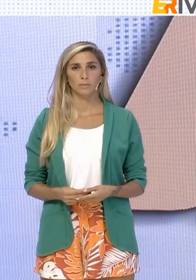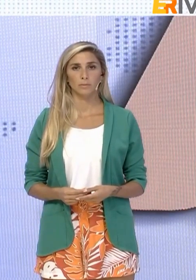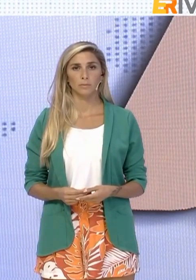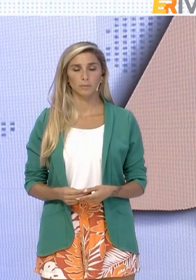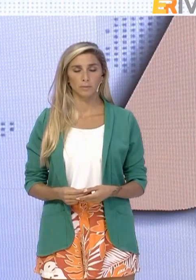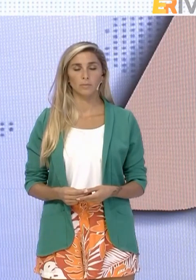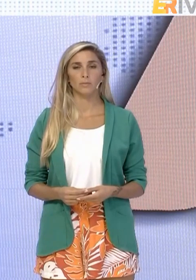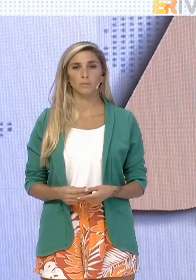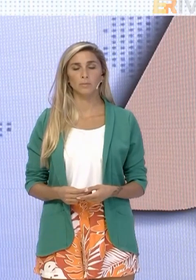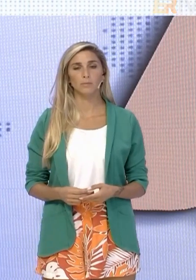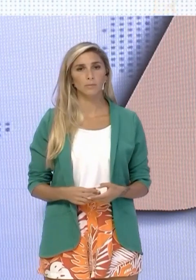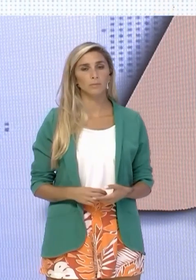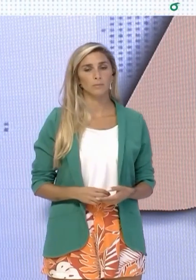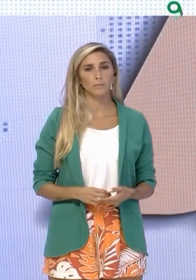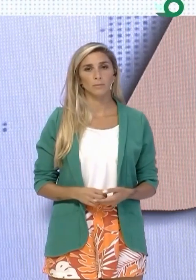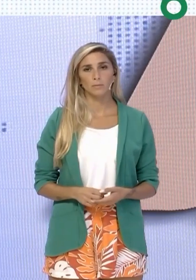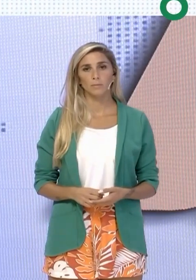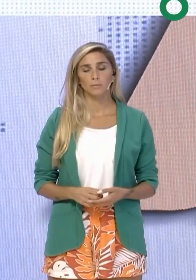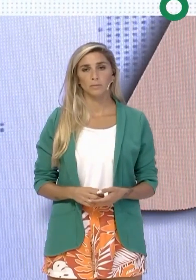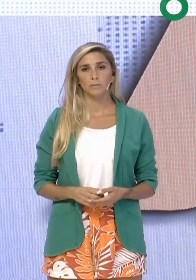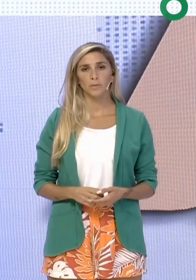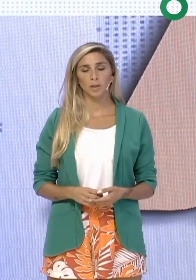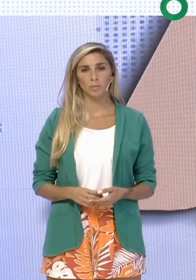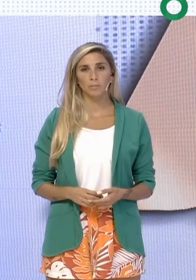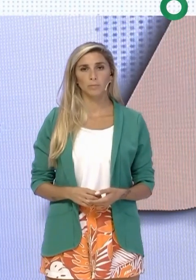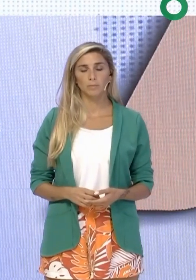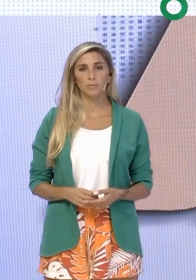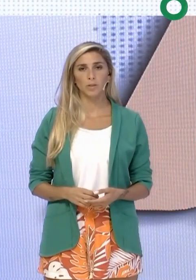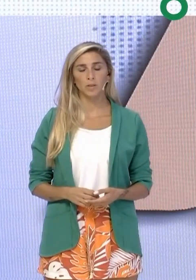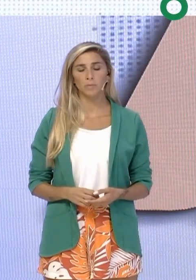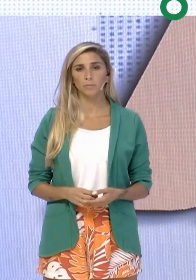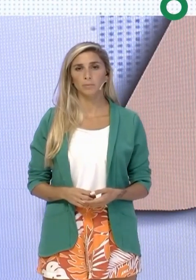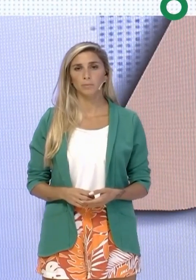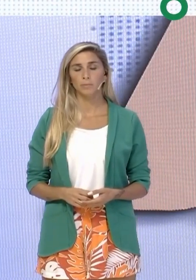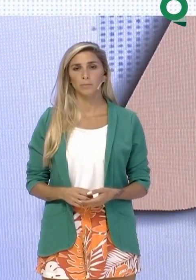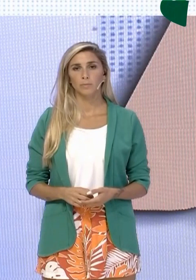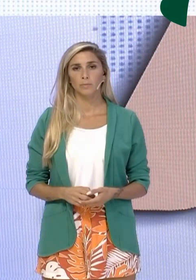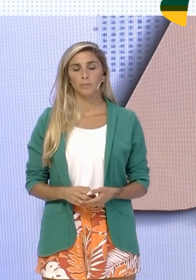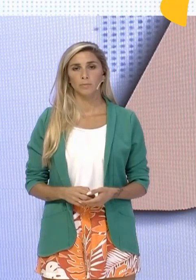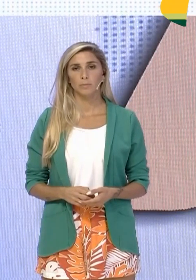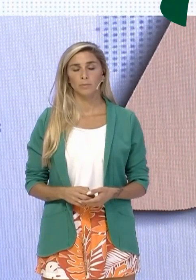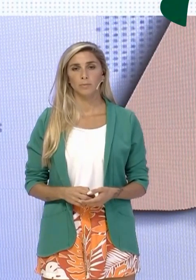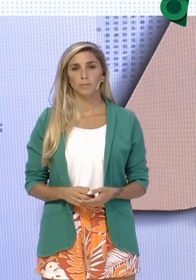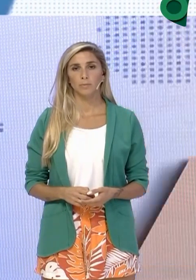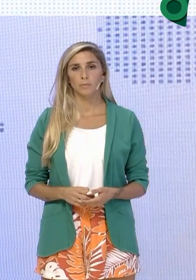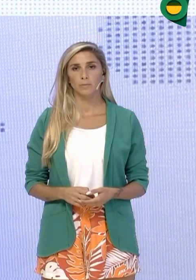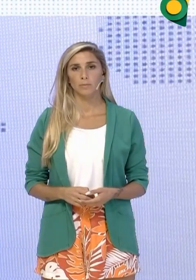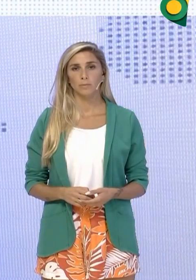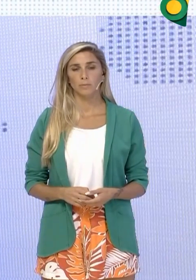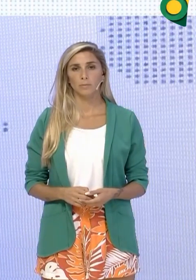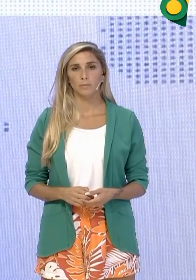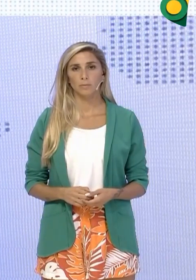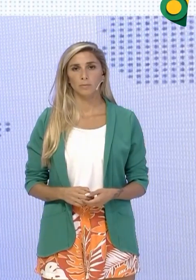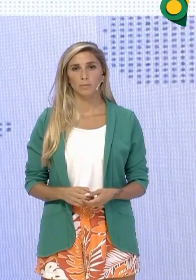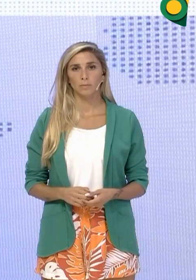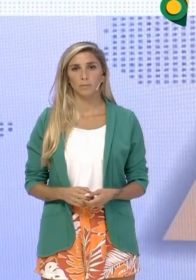parte negativa o, uh-huh, o la arista mala de todo esto. Sí, sí. Que bueno, de golpe nos vimos